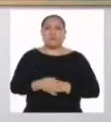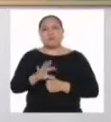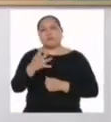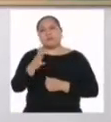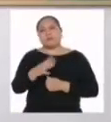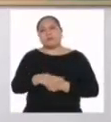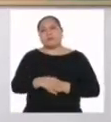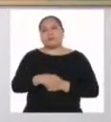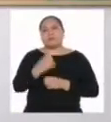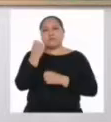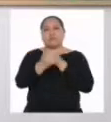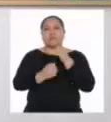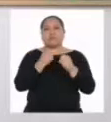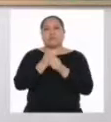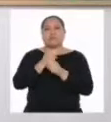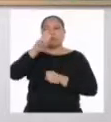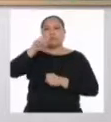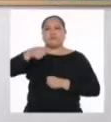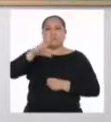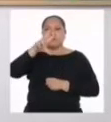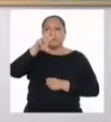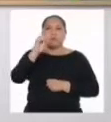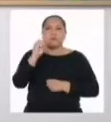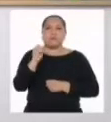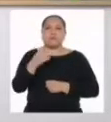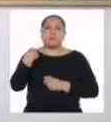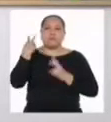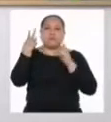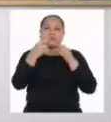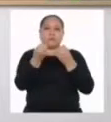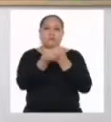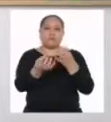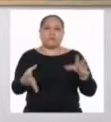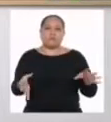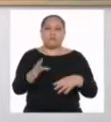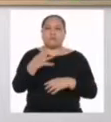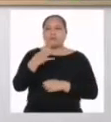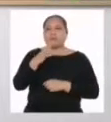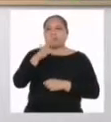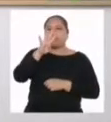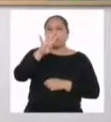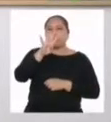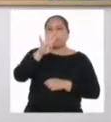Se calcula que para el año 2030 vamos a haber perdido unas